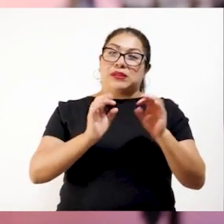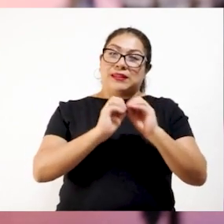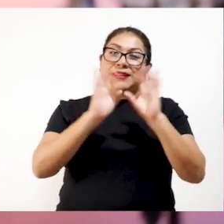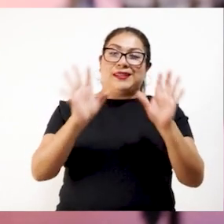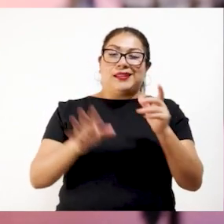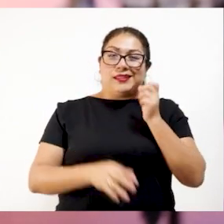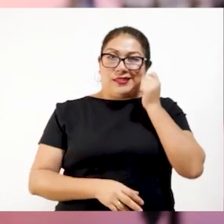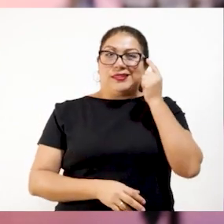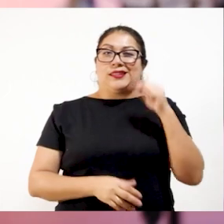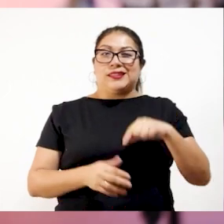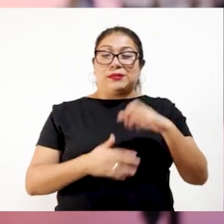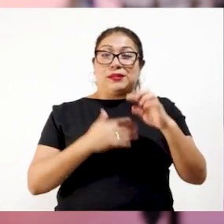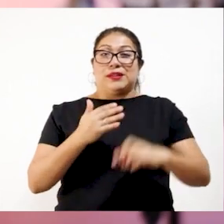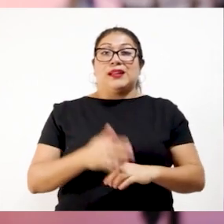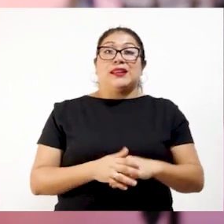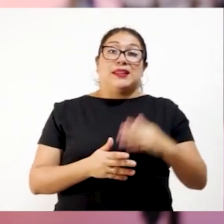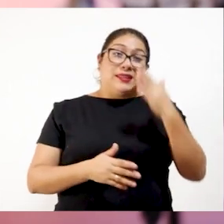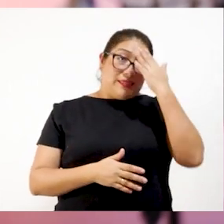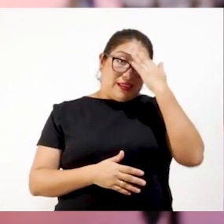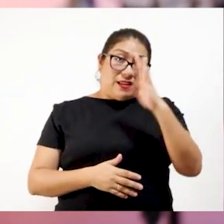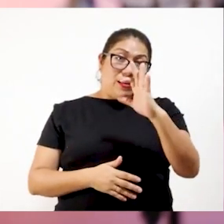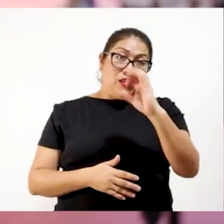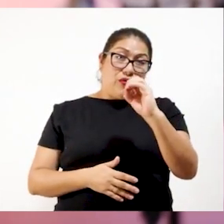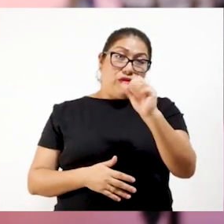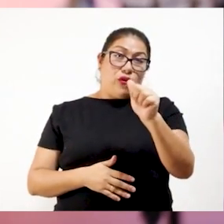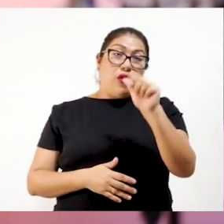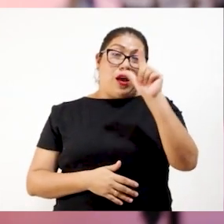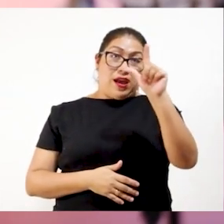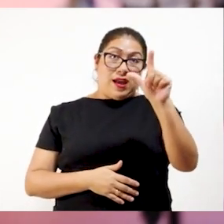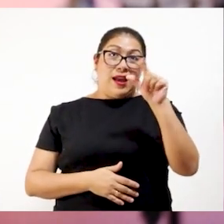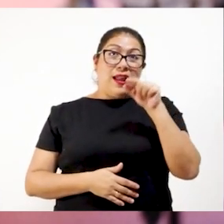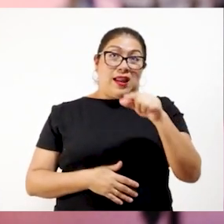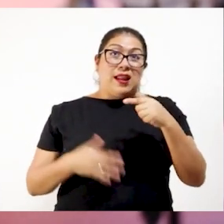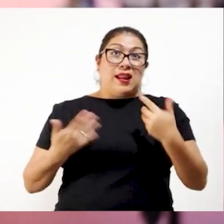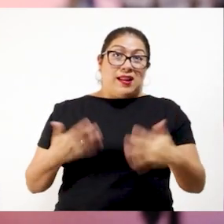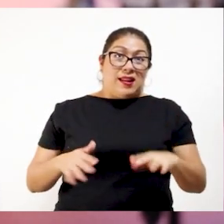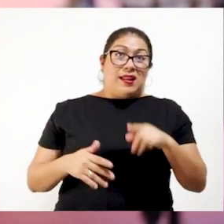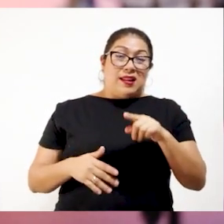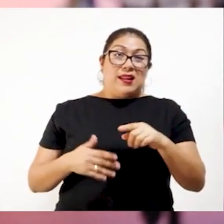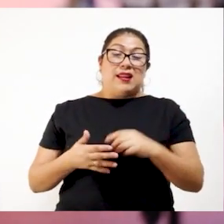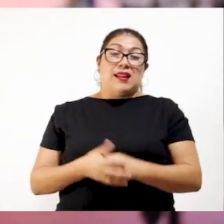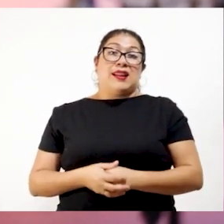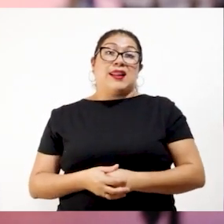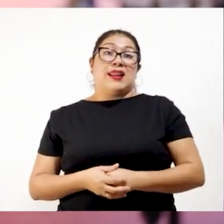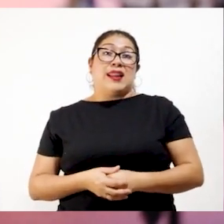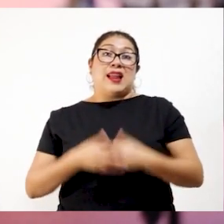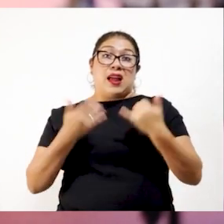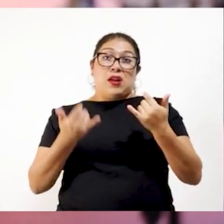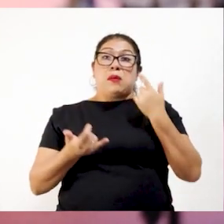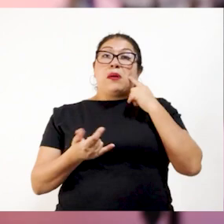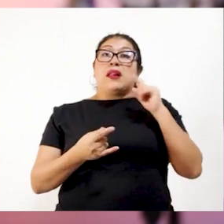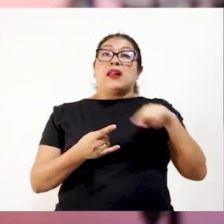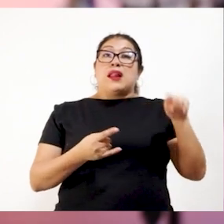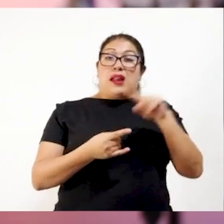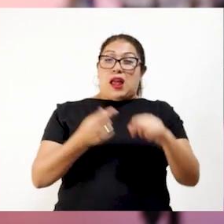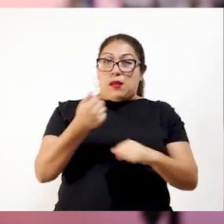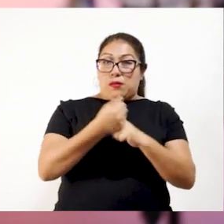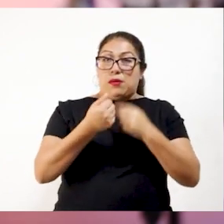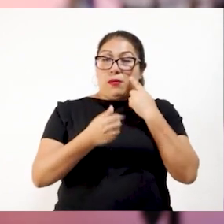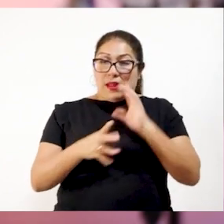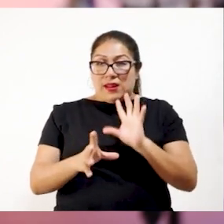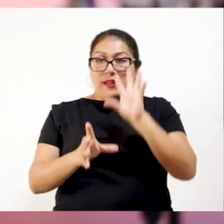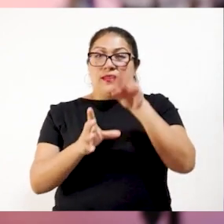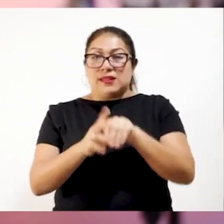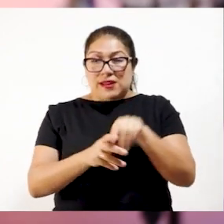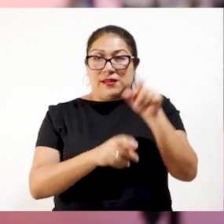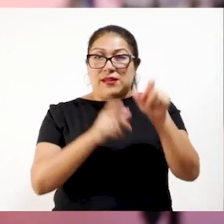ilustrativo el programa y ya sabemos que existe FOAL, que está la ONCE y que está Ágora para apoyar a la